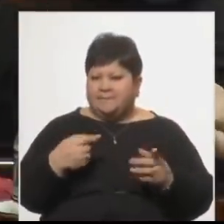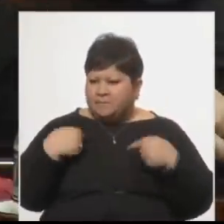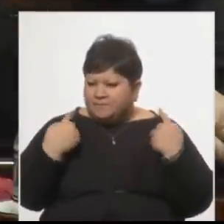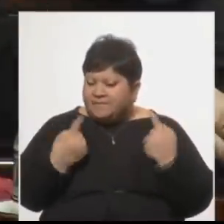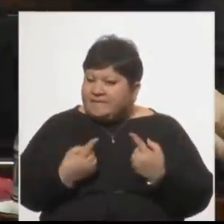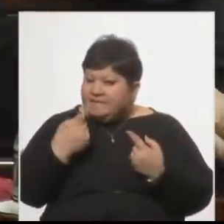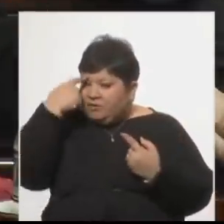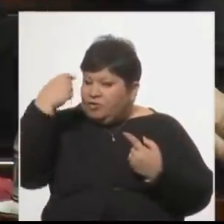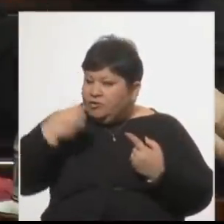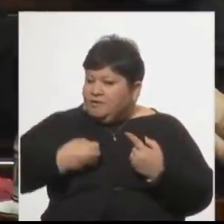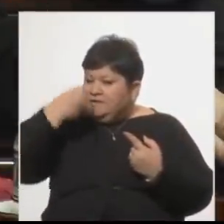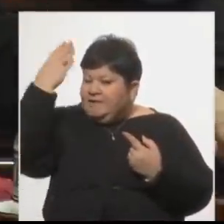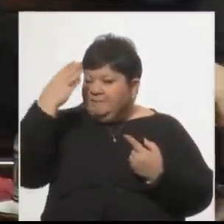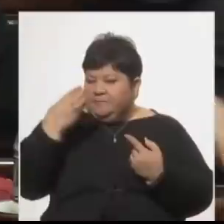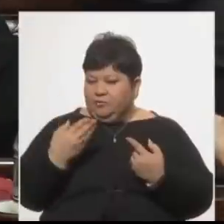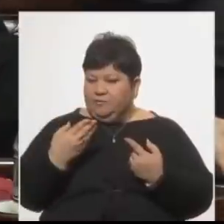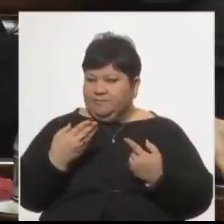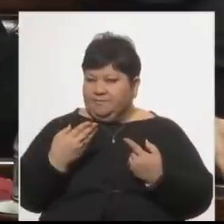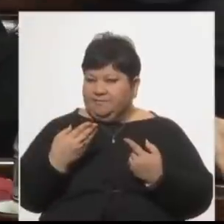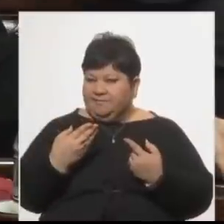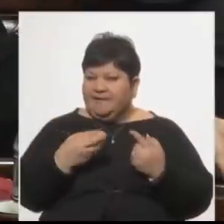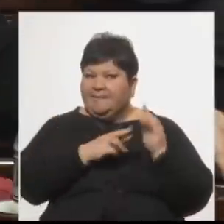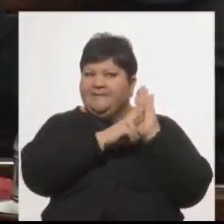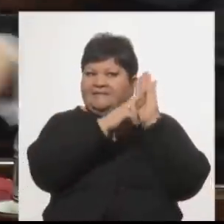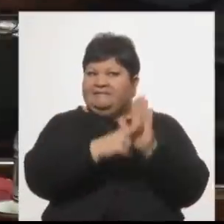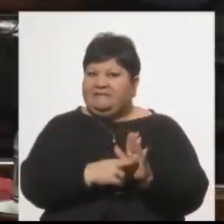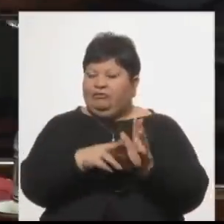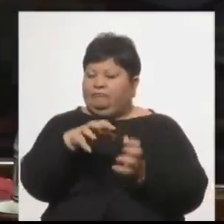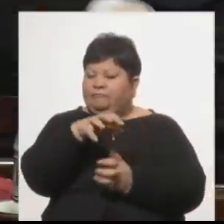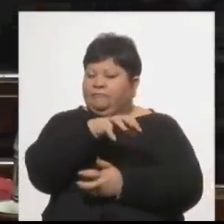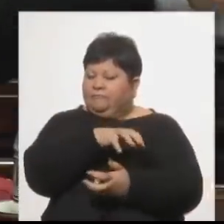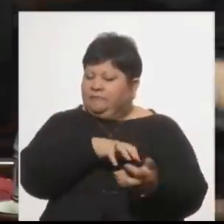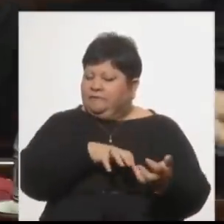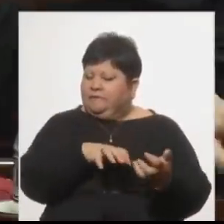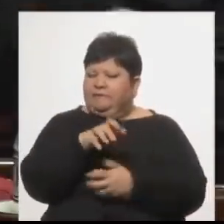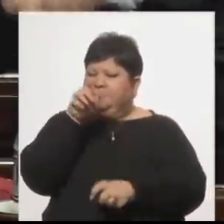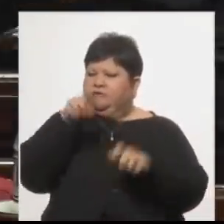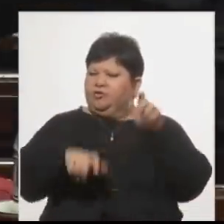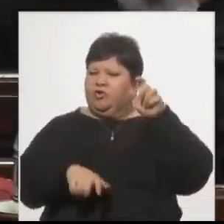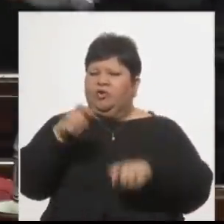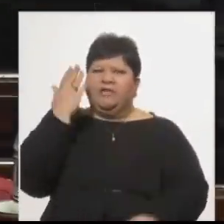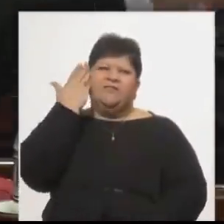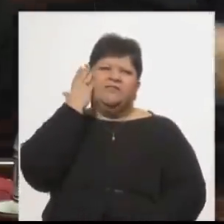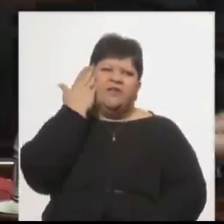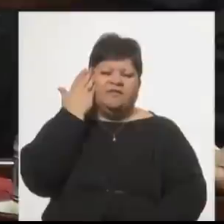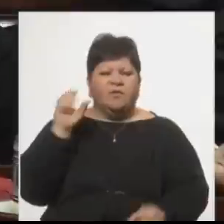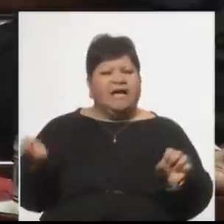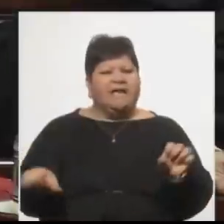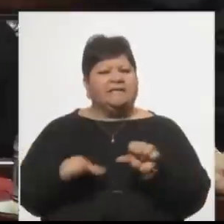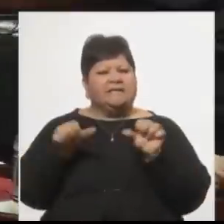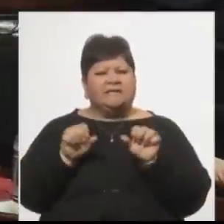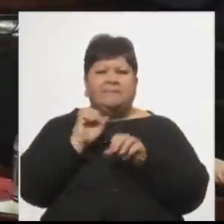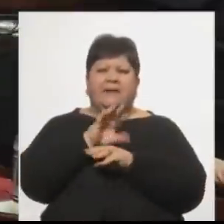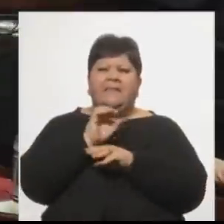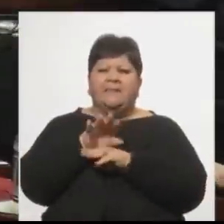en crisis. Hoy está en crisis. El ciudadano hace un Facebook y cree que con eso es partícipe de un diálogo